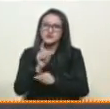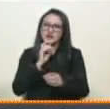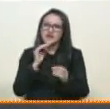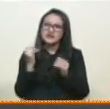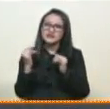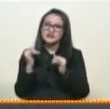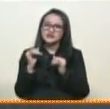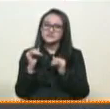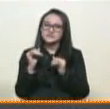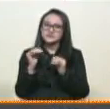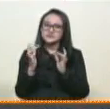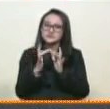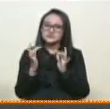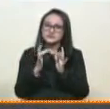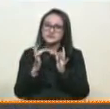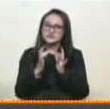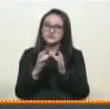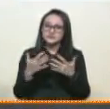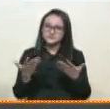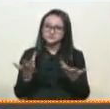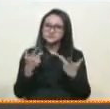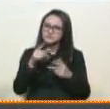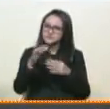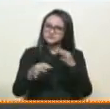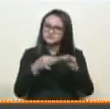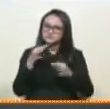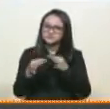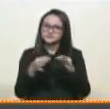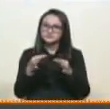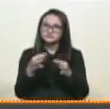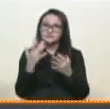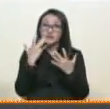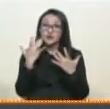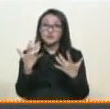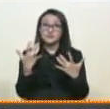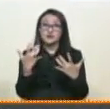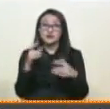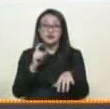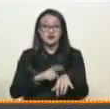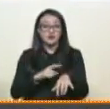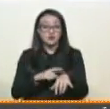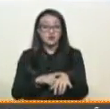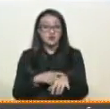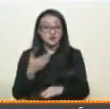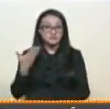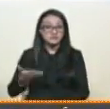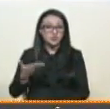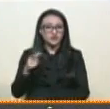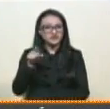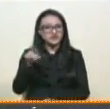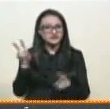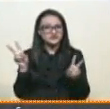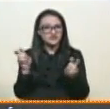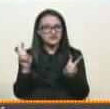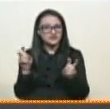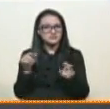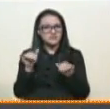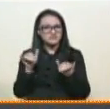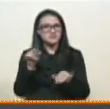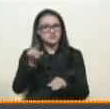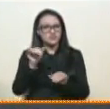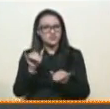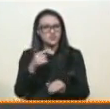es única, ¿ok? Precisamente como usted bien lo explicaba, ¿no? Para quienes están viendo esta obra, que es importante resaltar ese tema, eso que usted acaba de